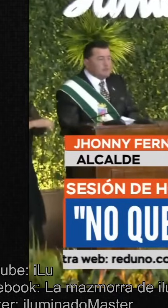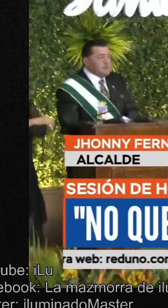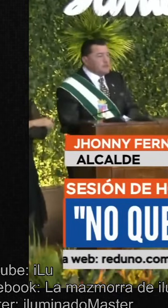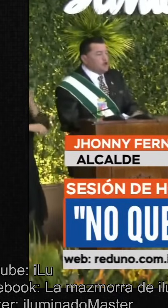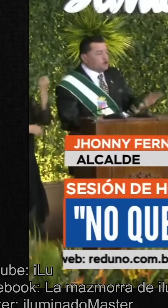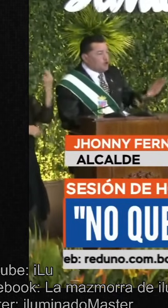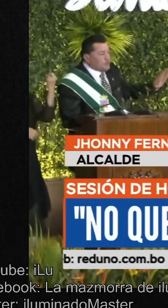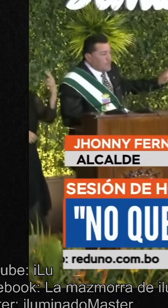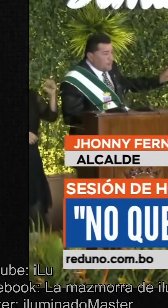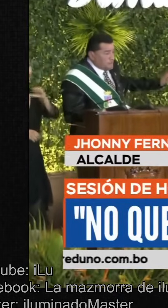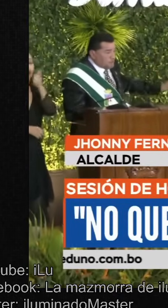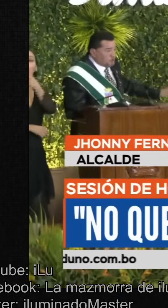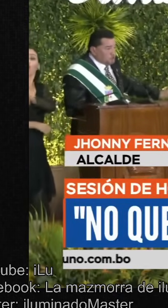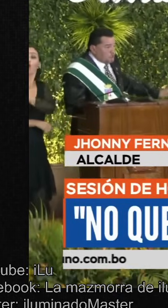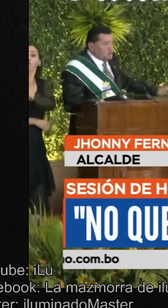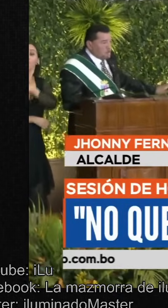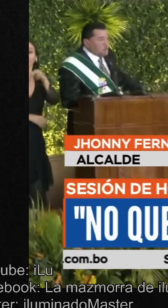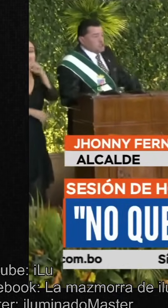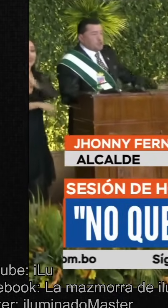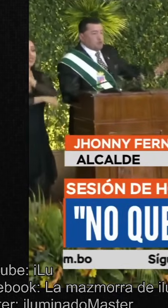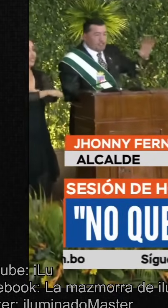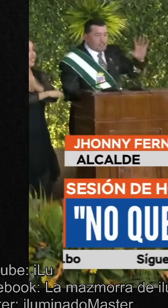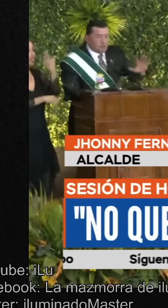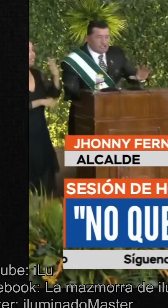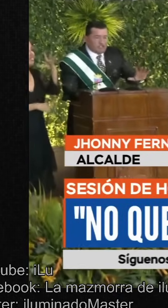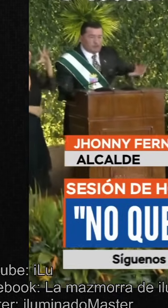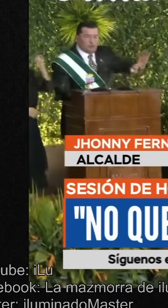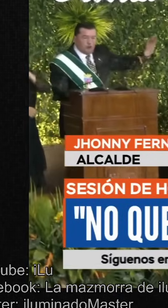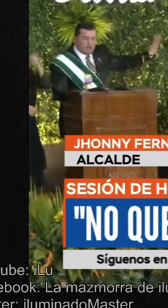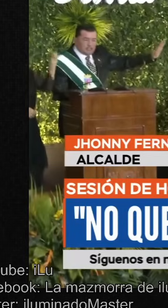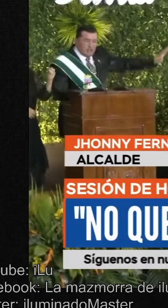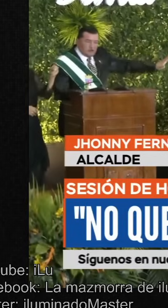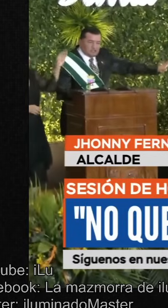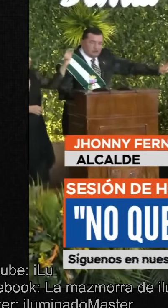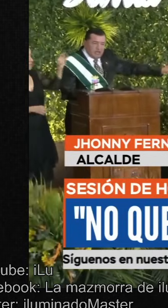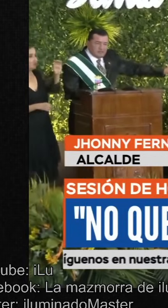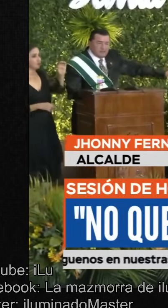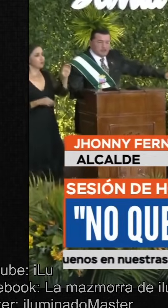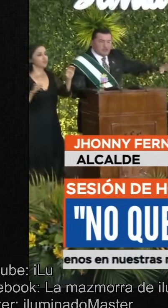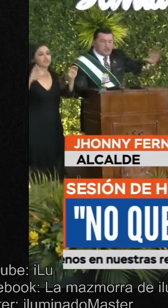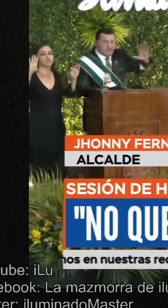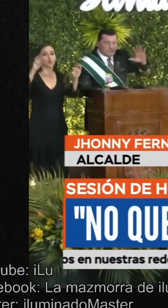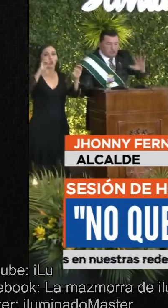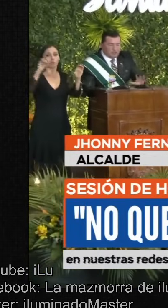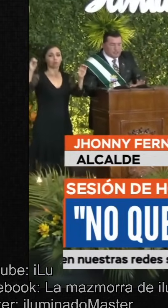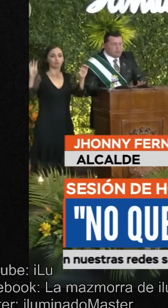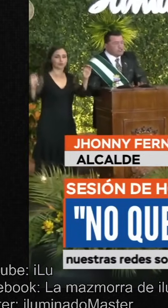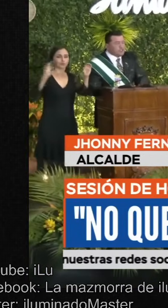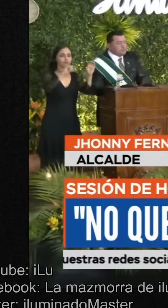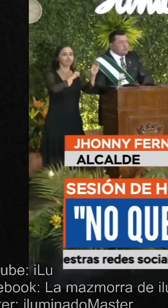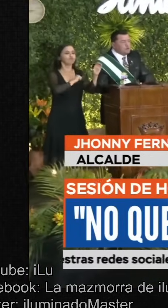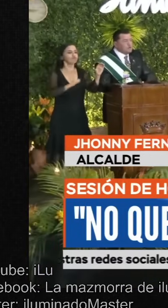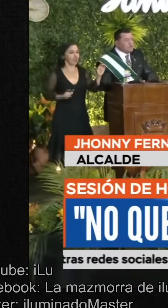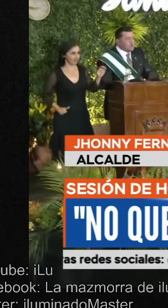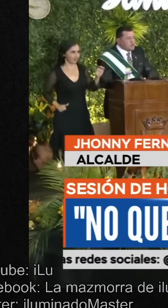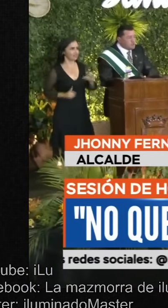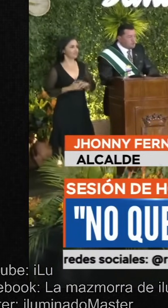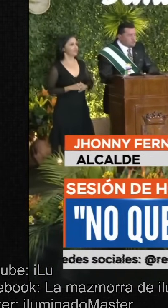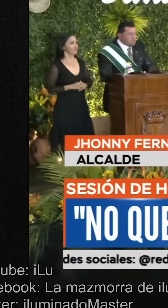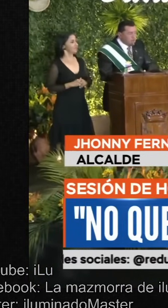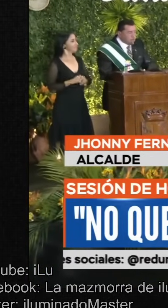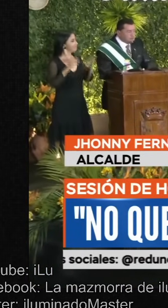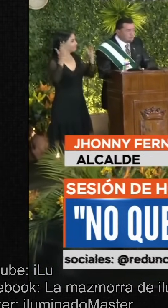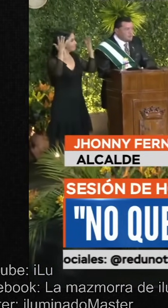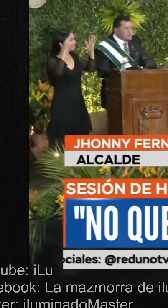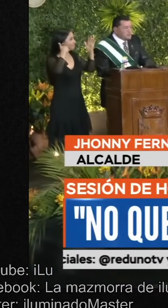12 y otro hospital para el Distrito 5. 50% pone el Estado Nacional y el 50% el